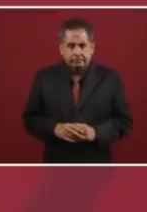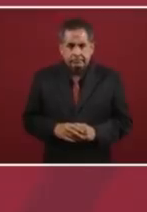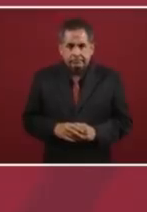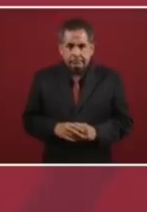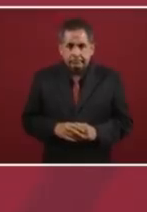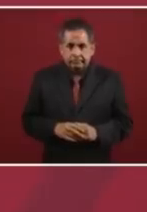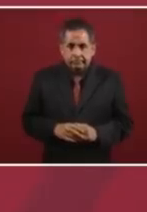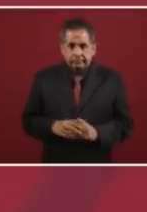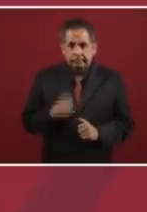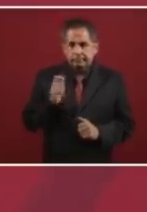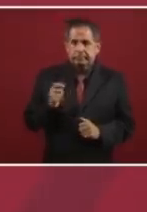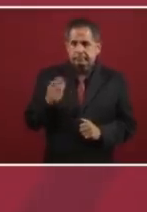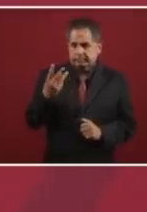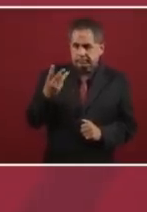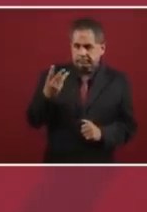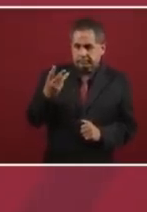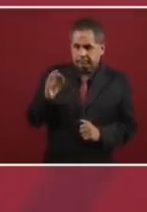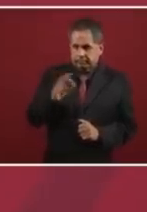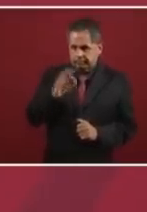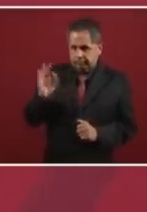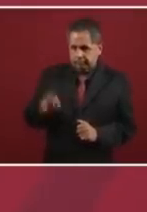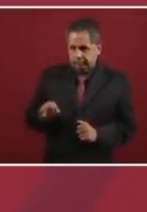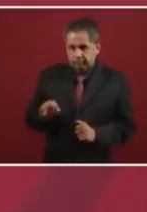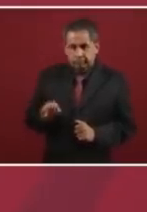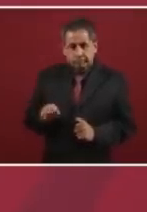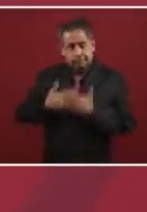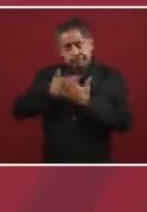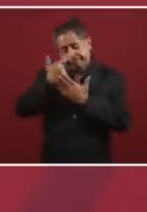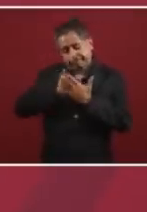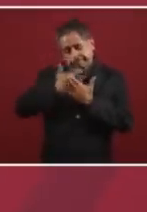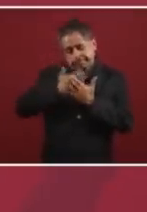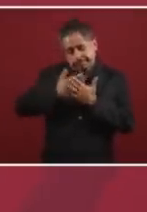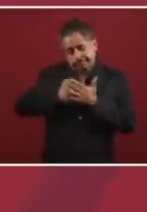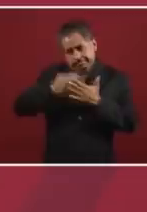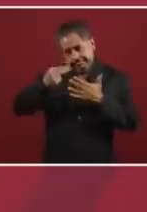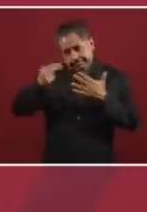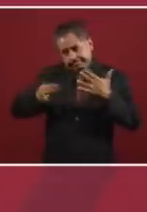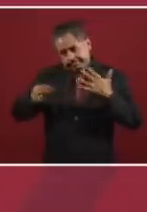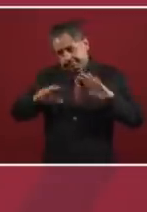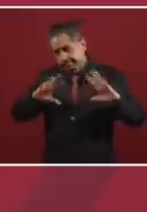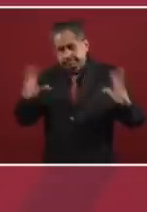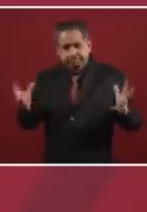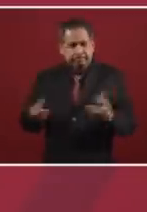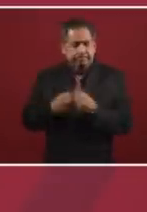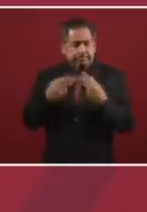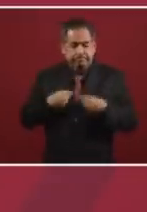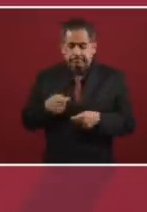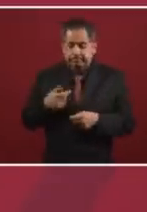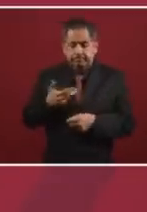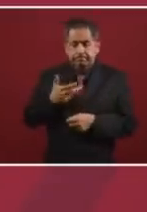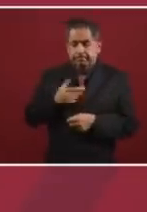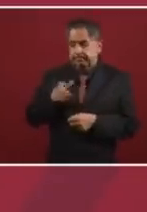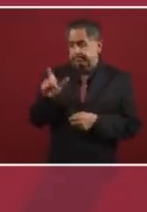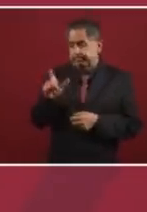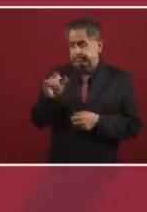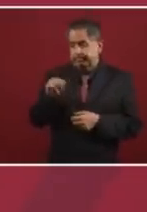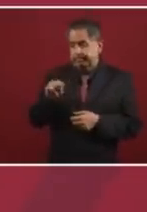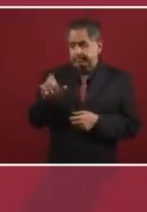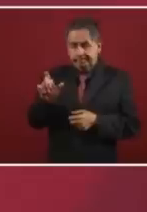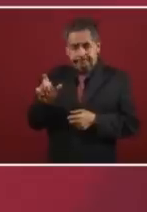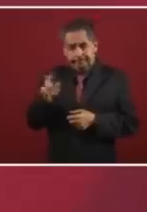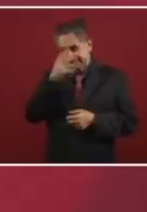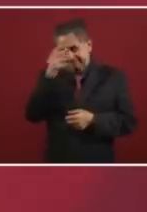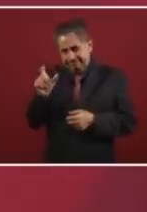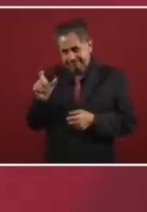3 % d el padrón de los ciudadanos